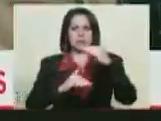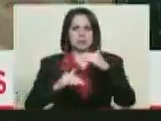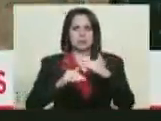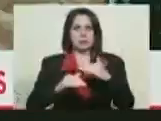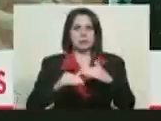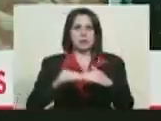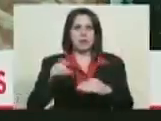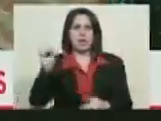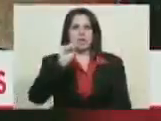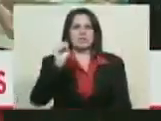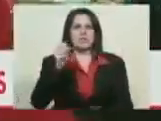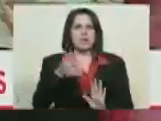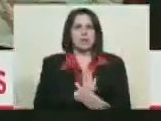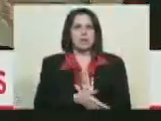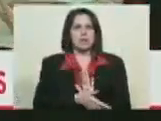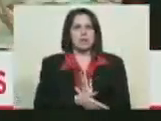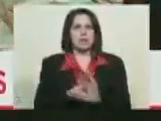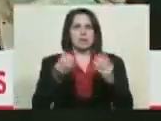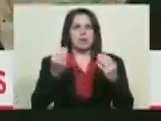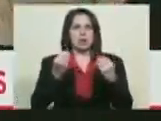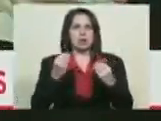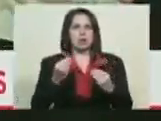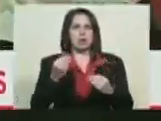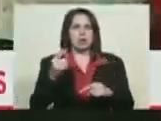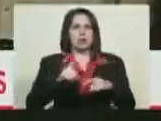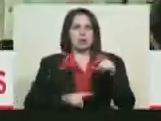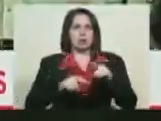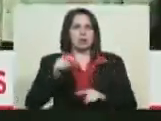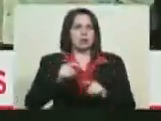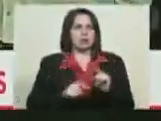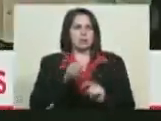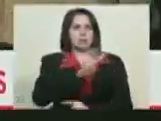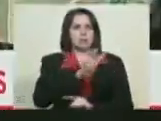Sandra Oblitas, que hubo una participación del